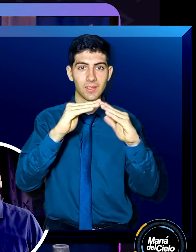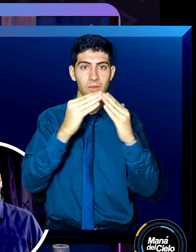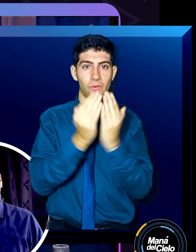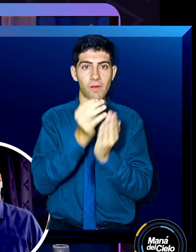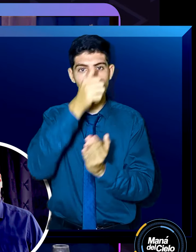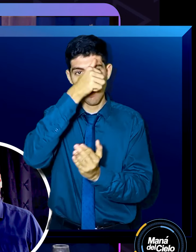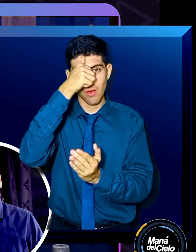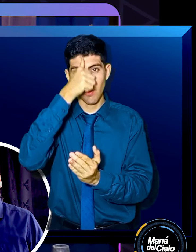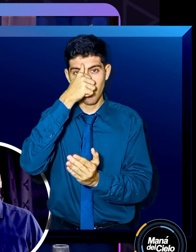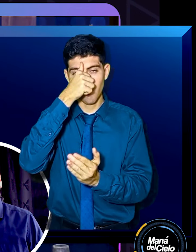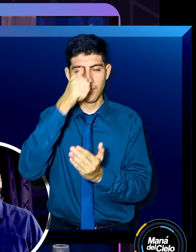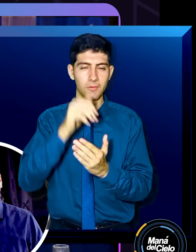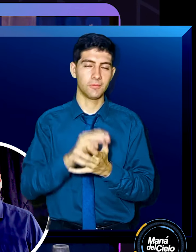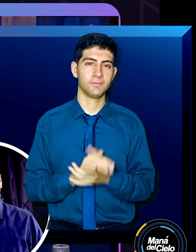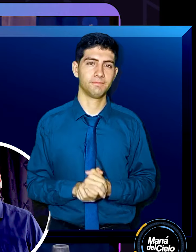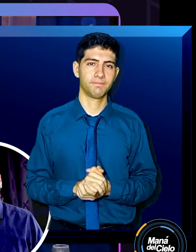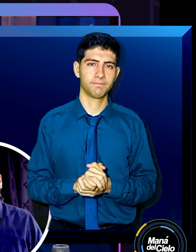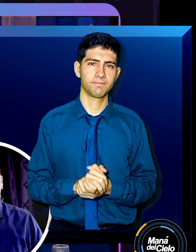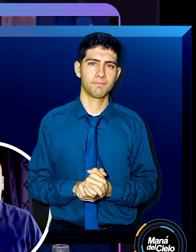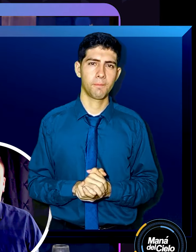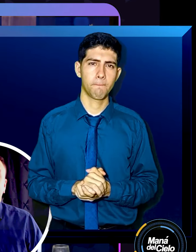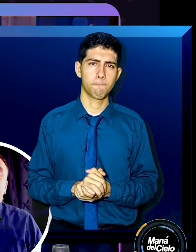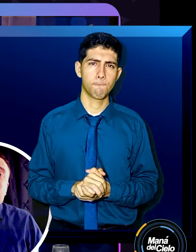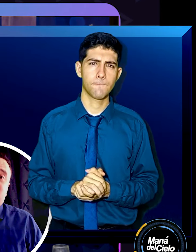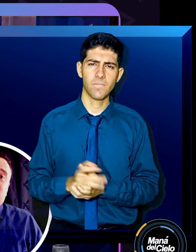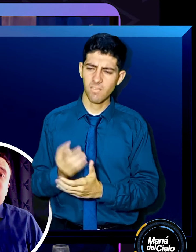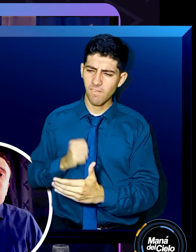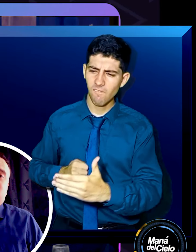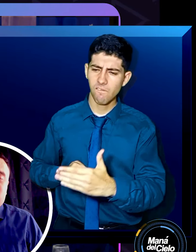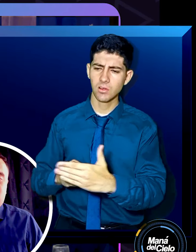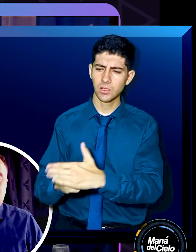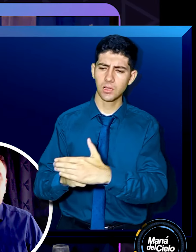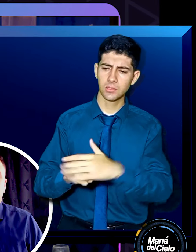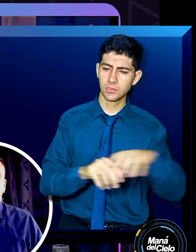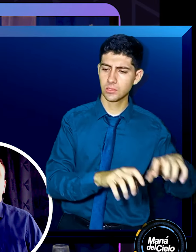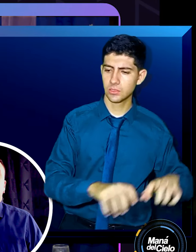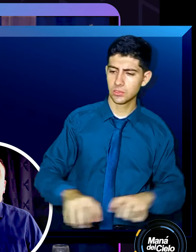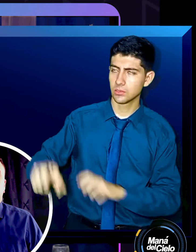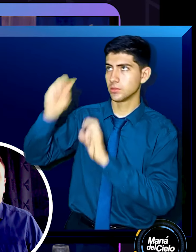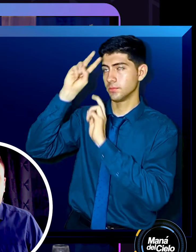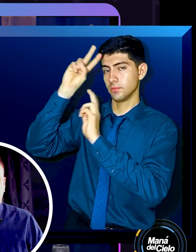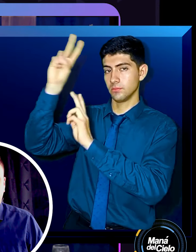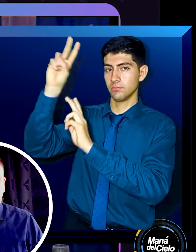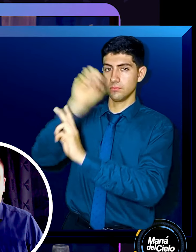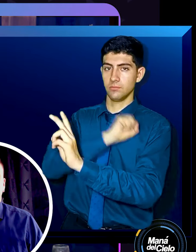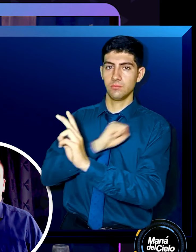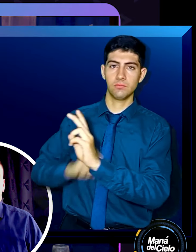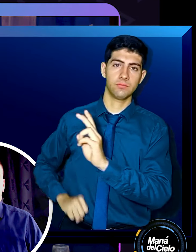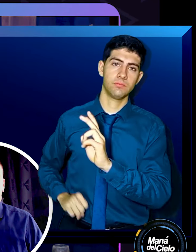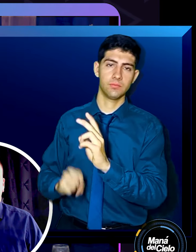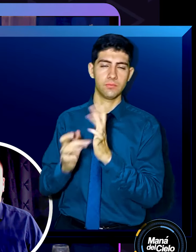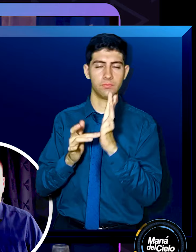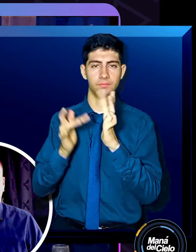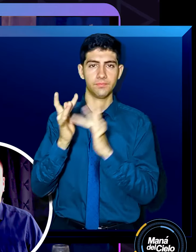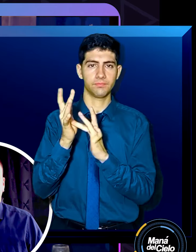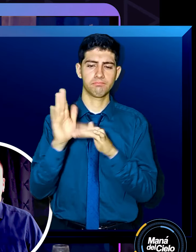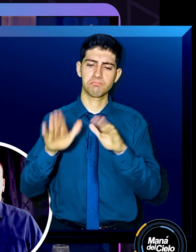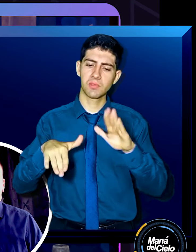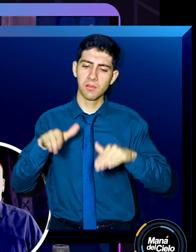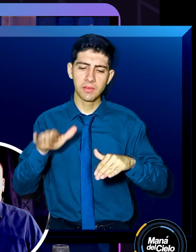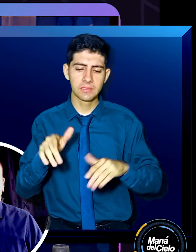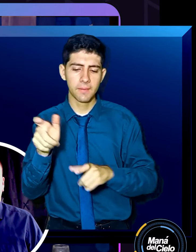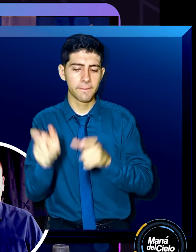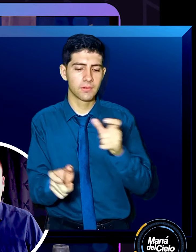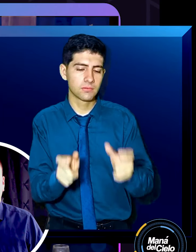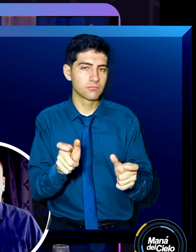que, hermano, vale la pena servir al Señor, de verdad se lo digo. A veces la gente le